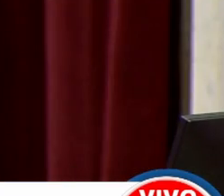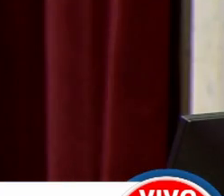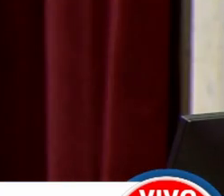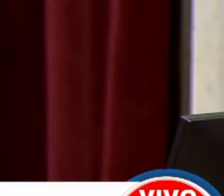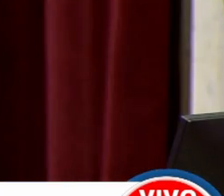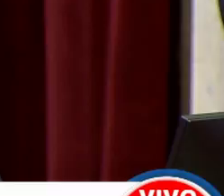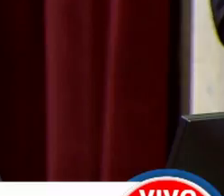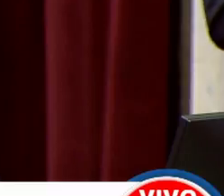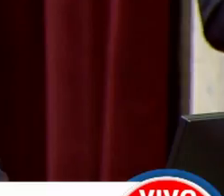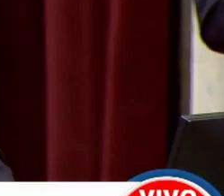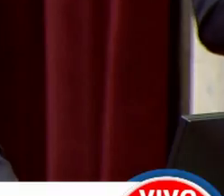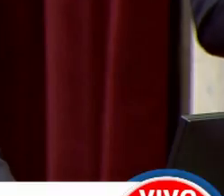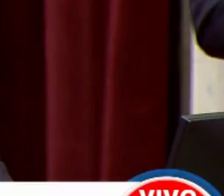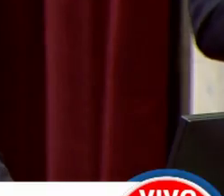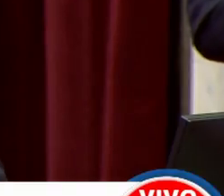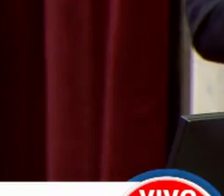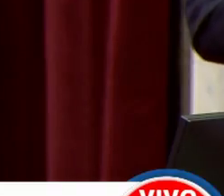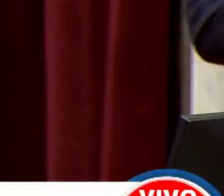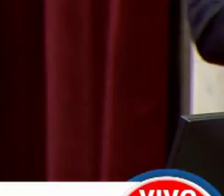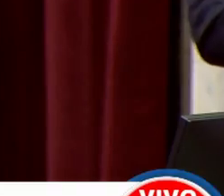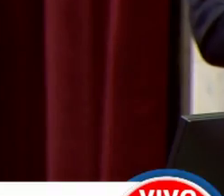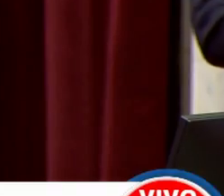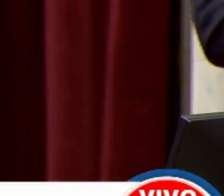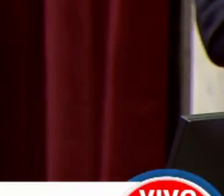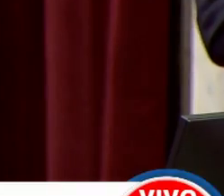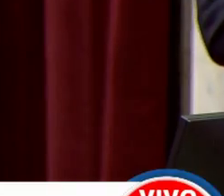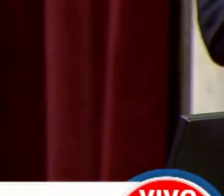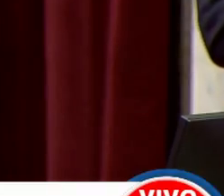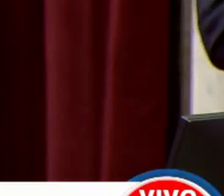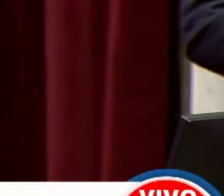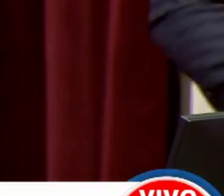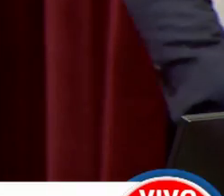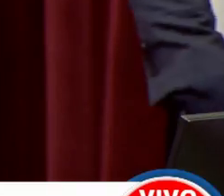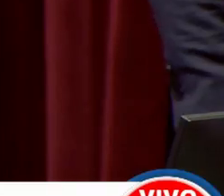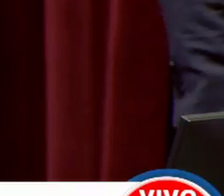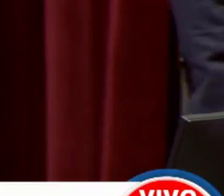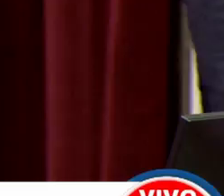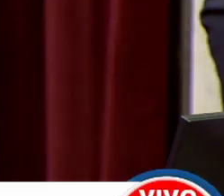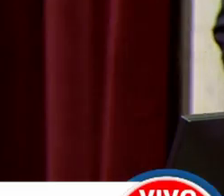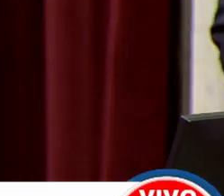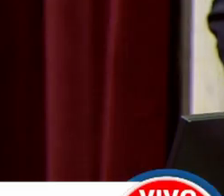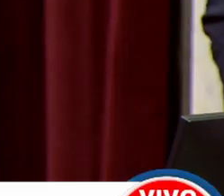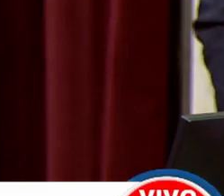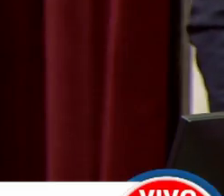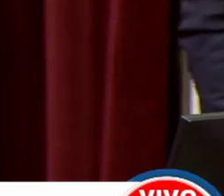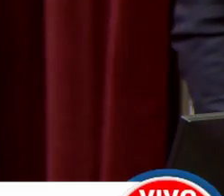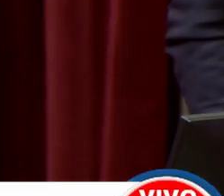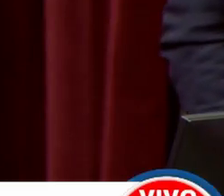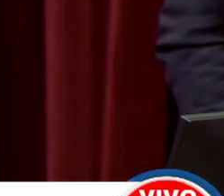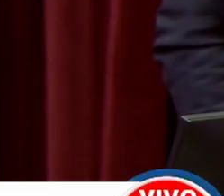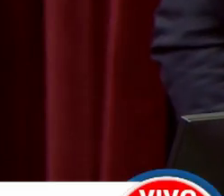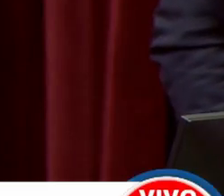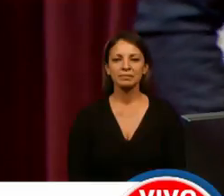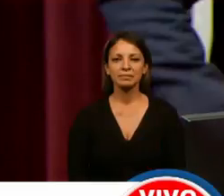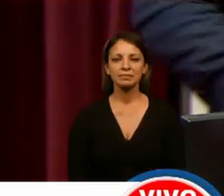gracias diputado manso tiene la palabra el diputado alvano pérez plaza